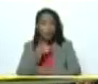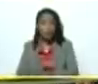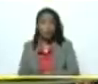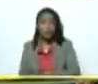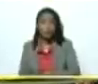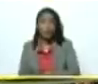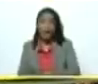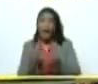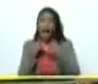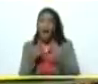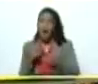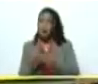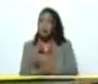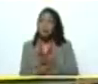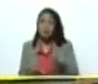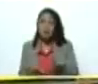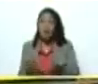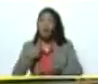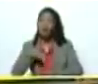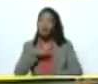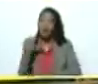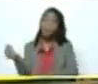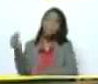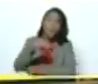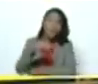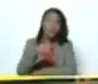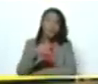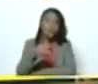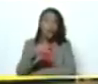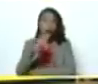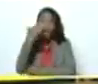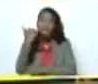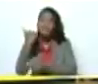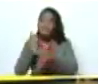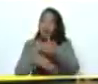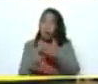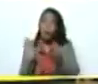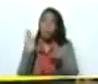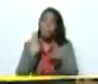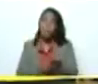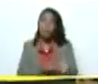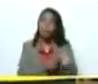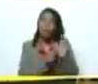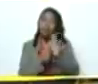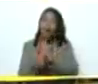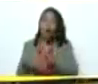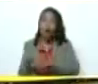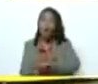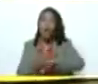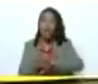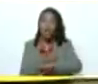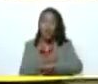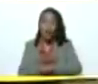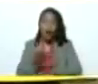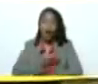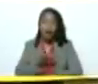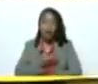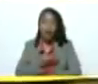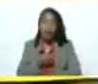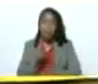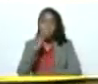Ahora, nosotros además le vamos a aportar a gobernaciones y alcaldías